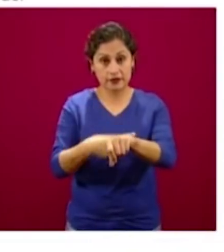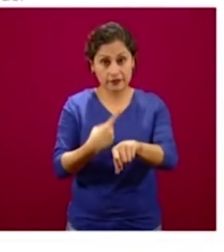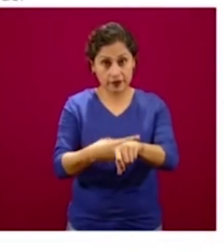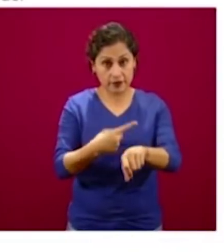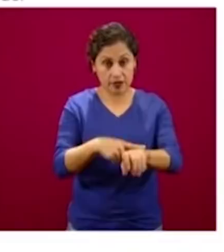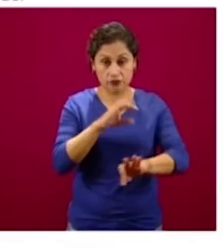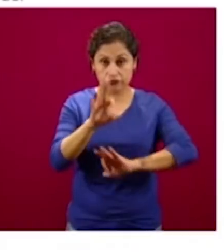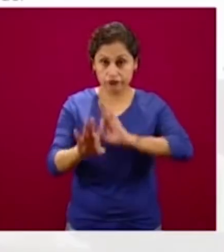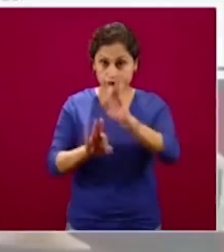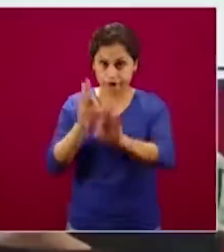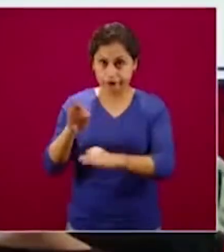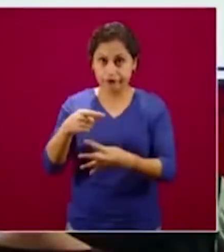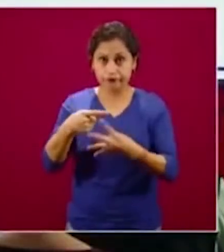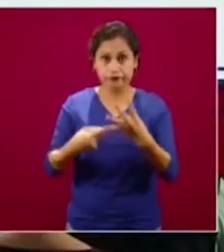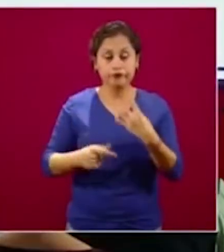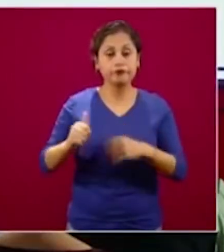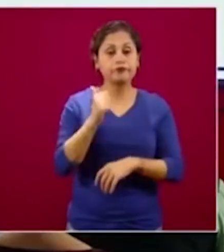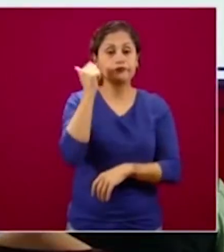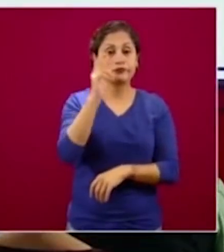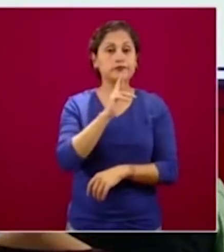favor.